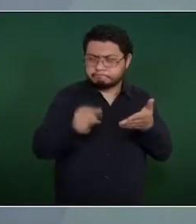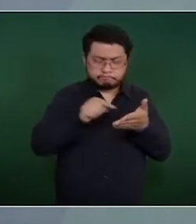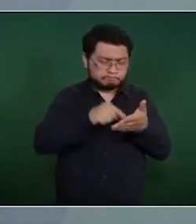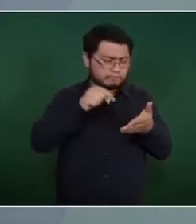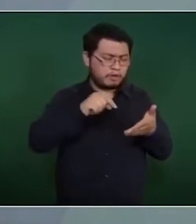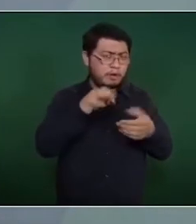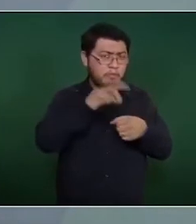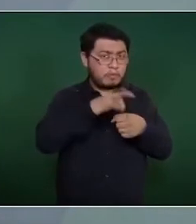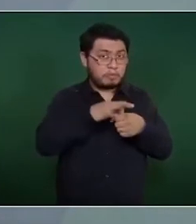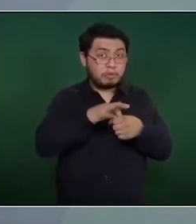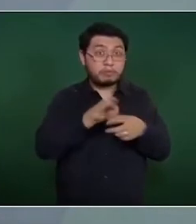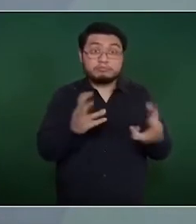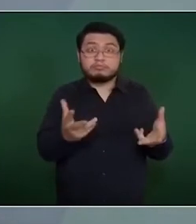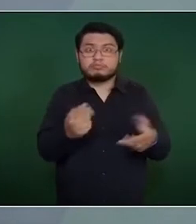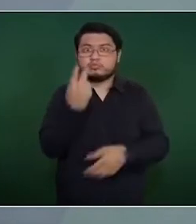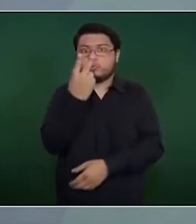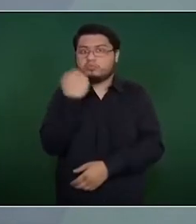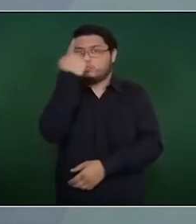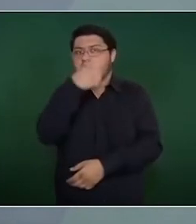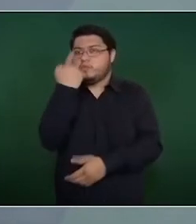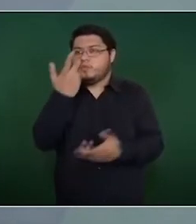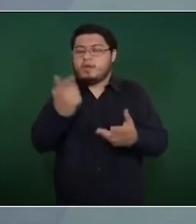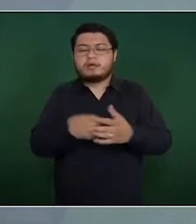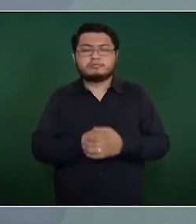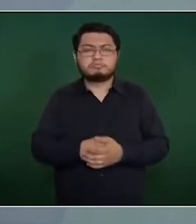ya en la votación completa, en 2 horas